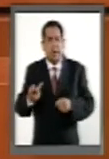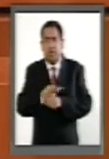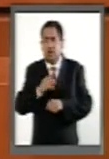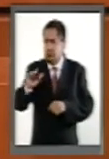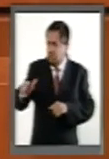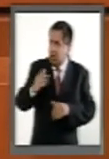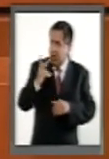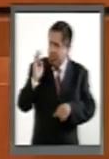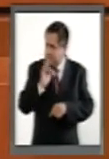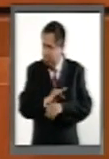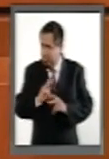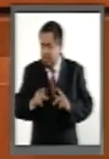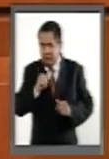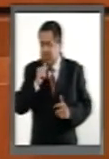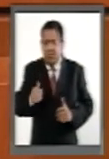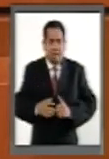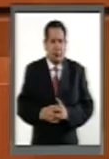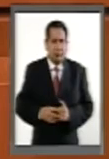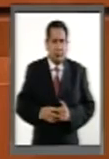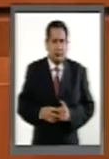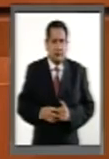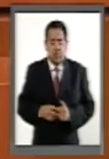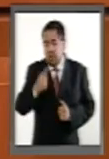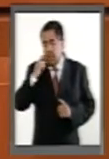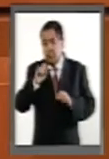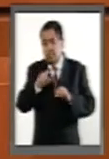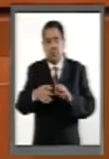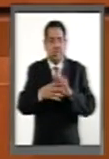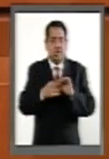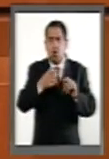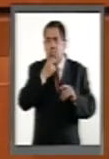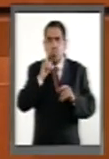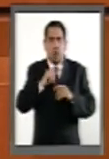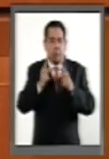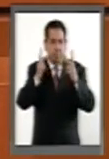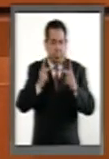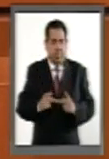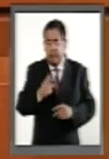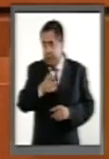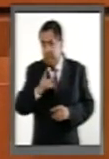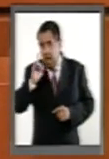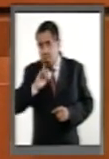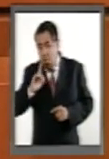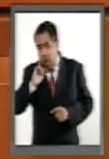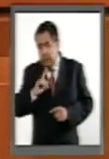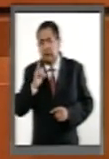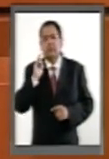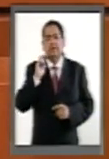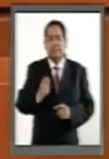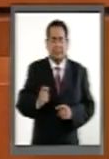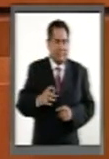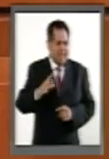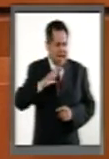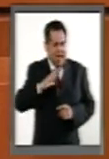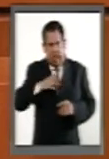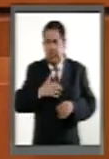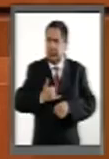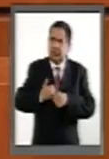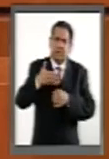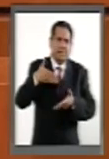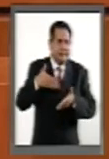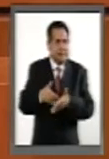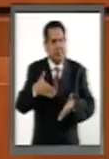invocada. Así acontece también, por cierto, con la paridad. Las mujeres enfrentan todo tipo de